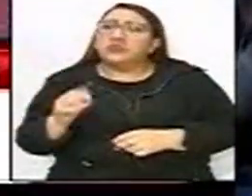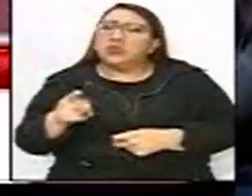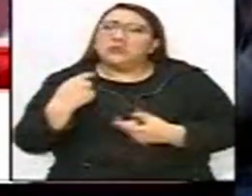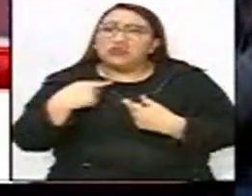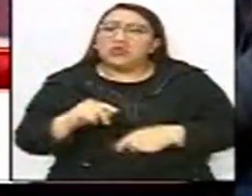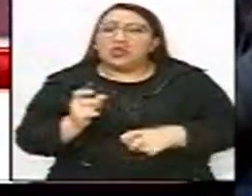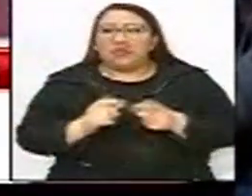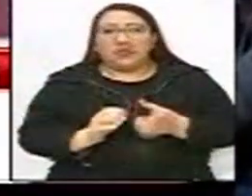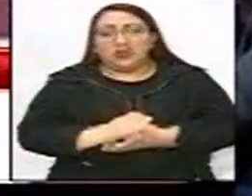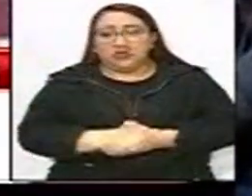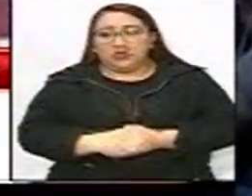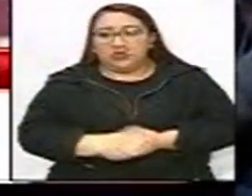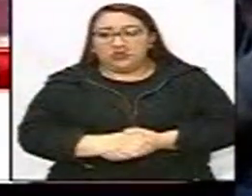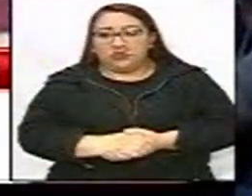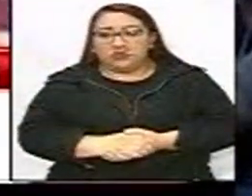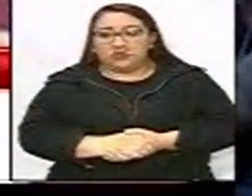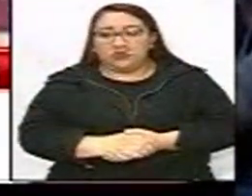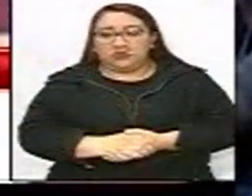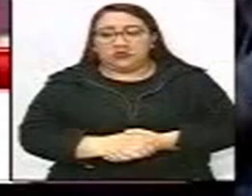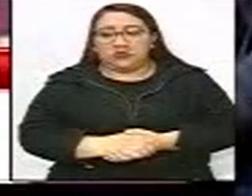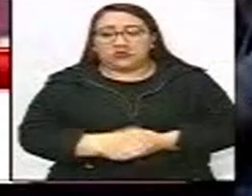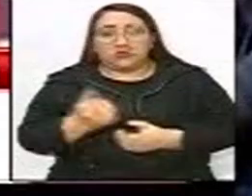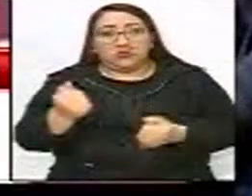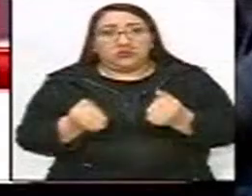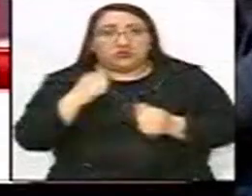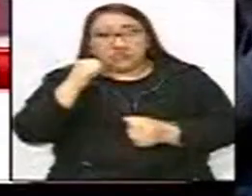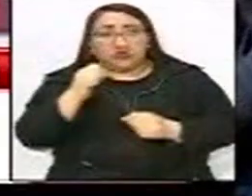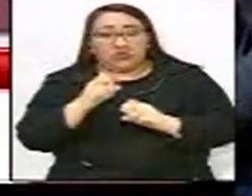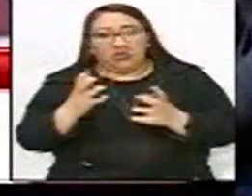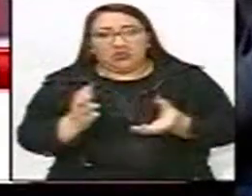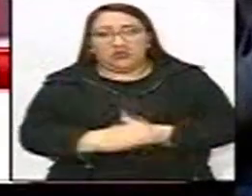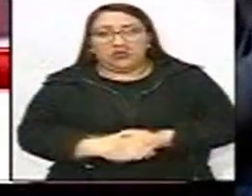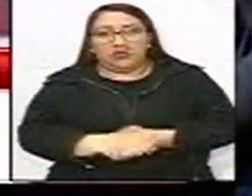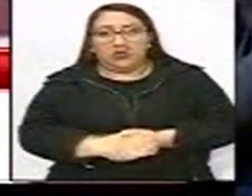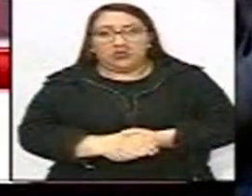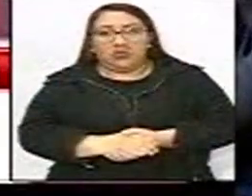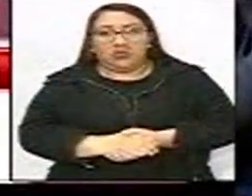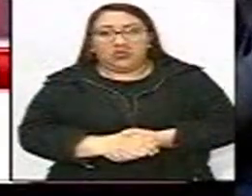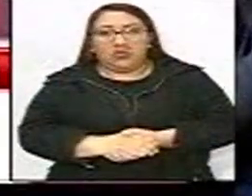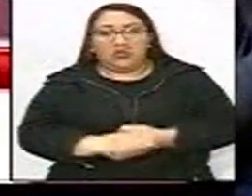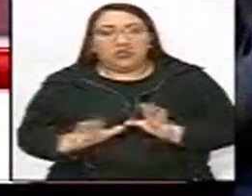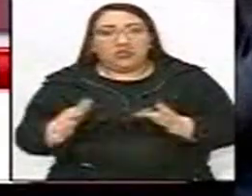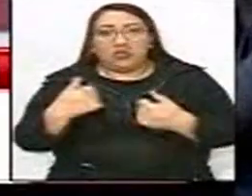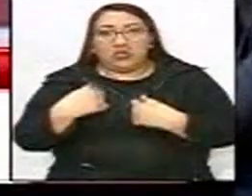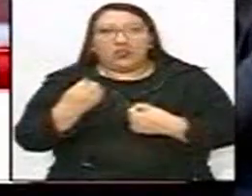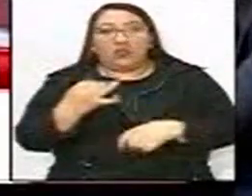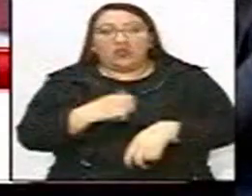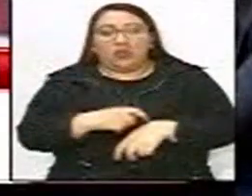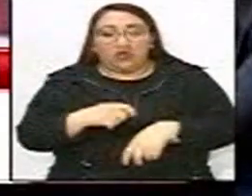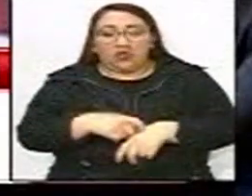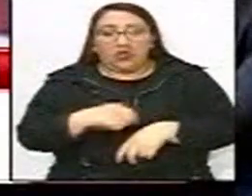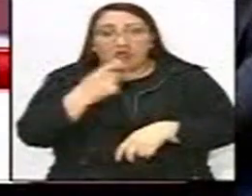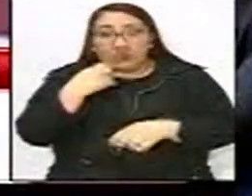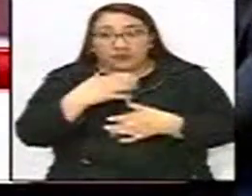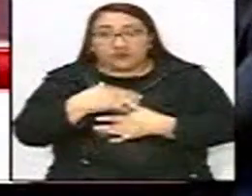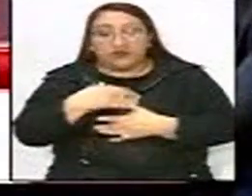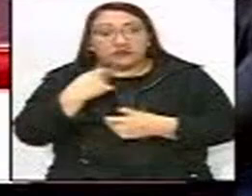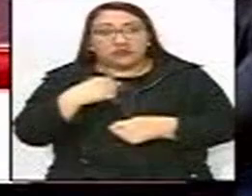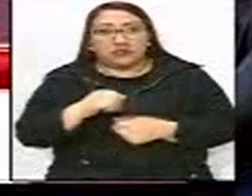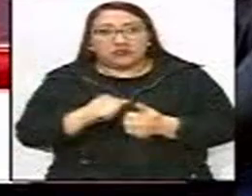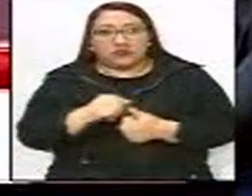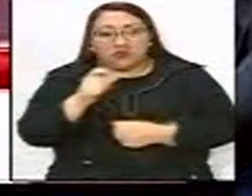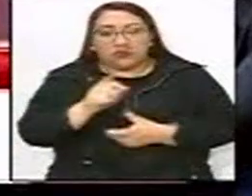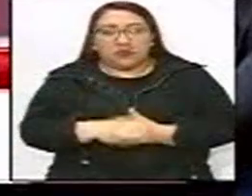en perjuicio al ciudadano para una movilización diaria? Sin contar cuántas horas, hombre, perdemos con